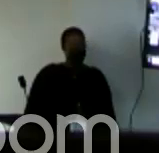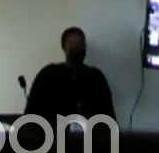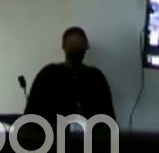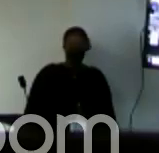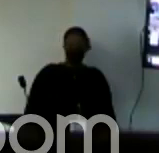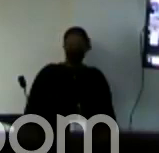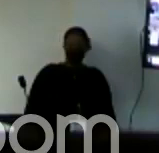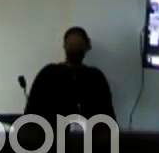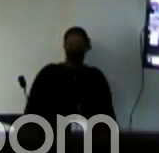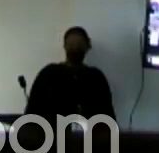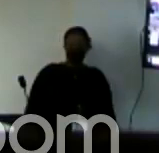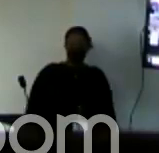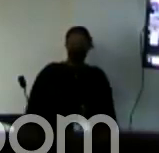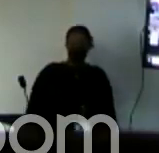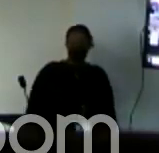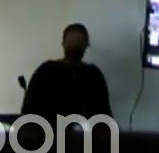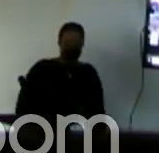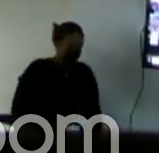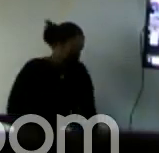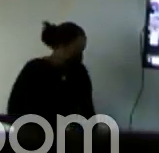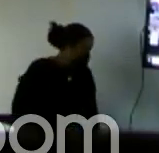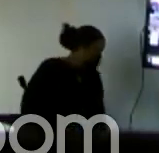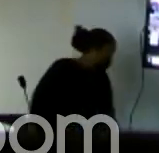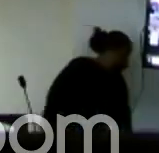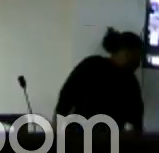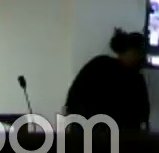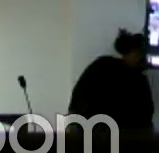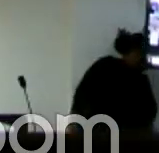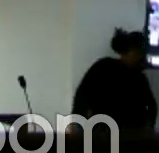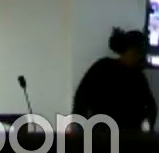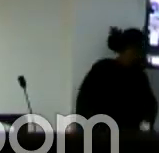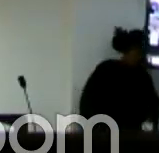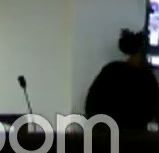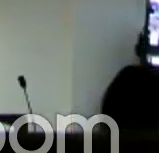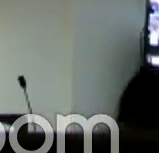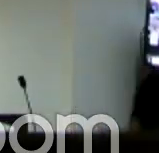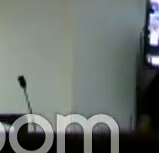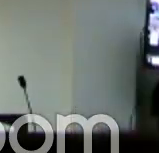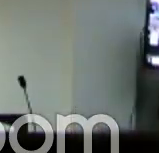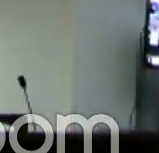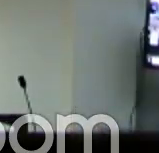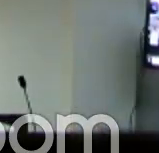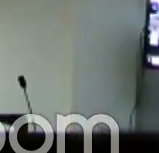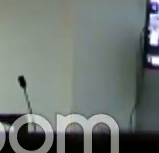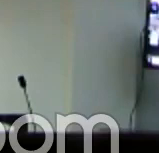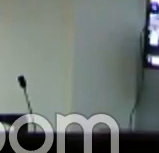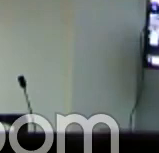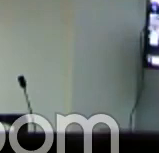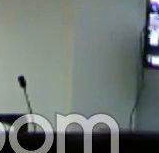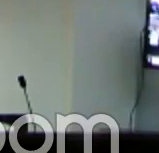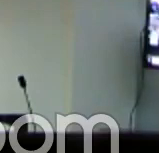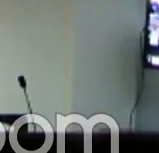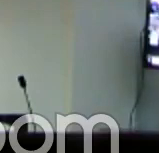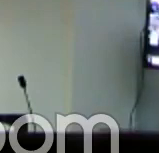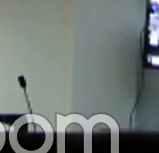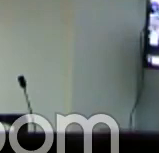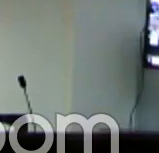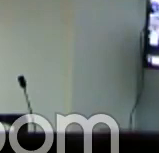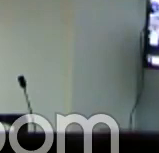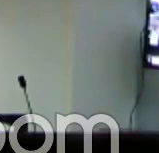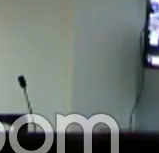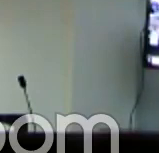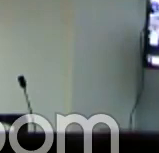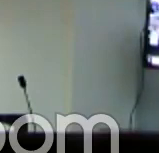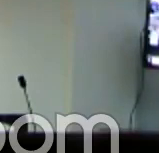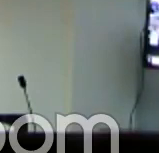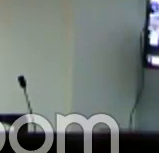18, 24 meses para limpiarlas. O sea, que no es que la máquina se le hicimos un mantenimiento en el 2009, no tenemos que volver a sacarla por 5 años,